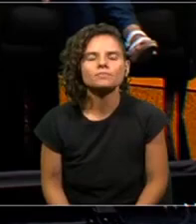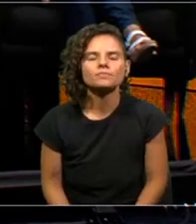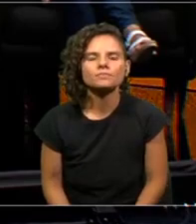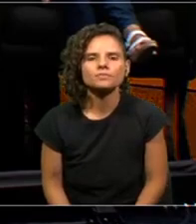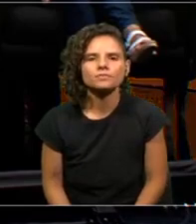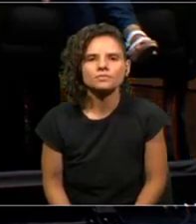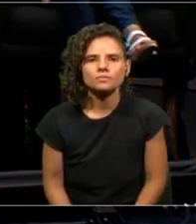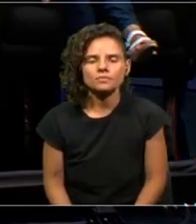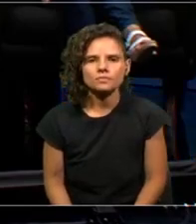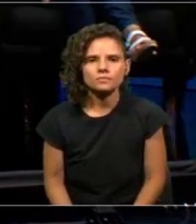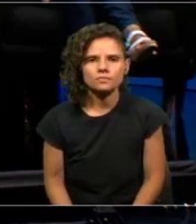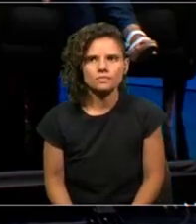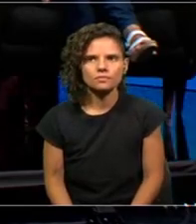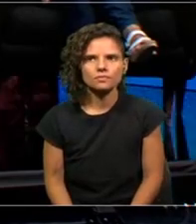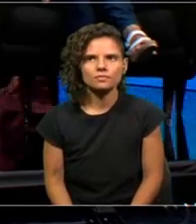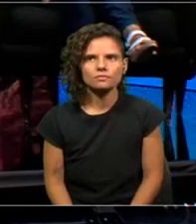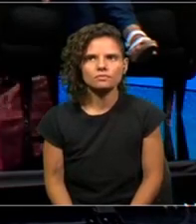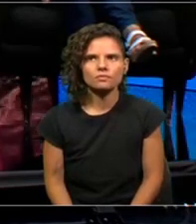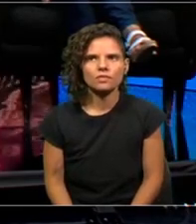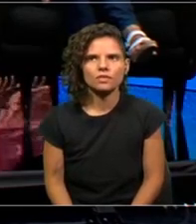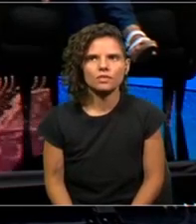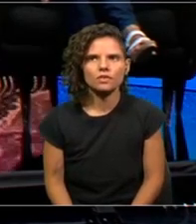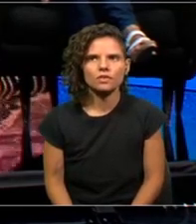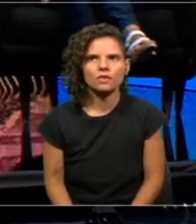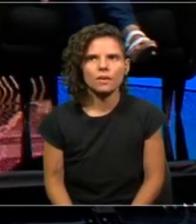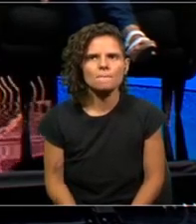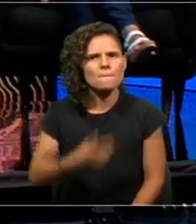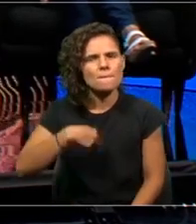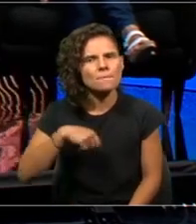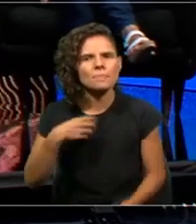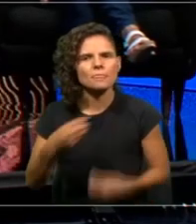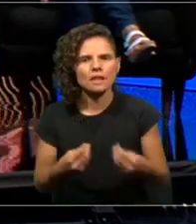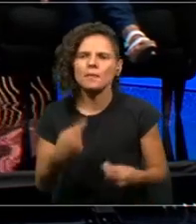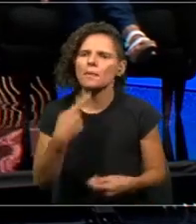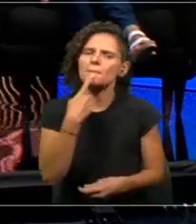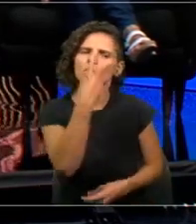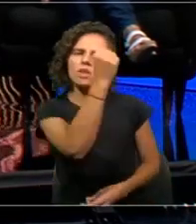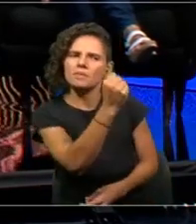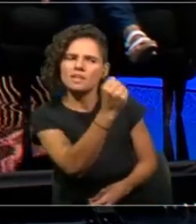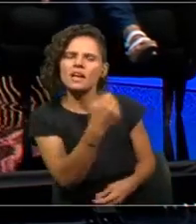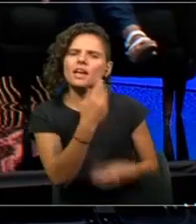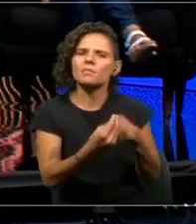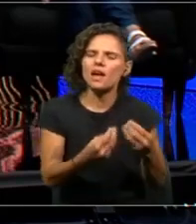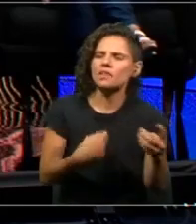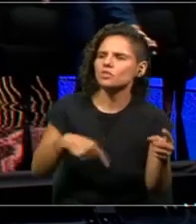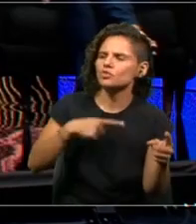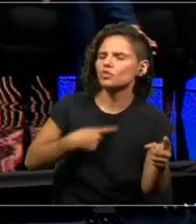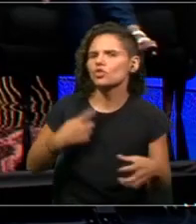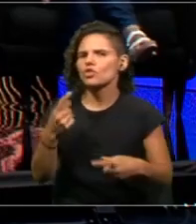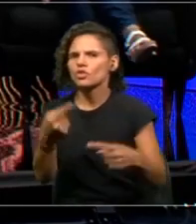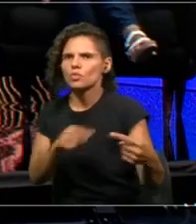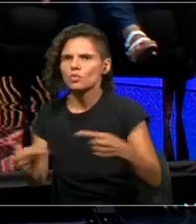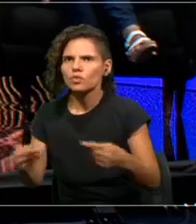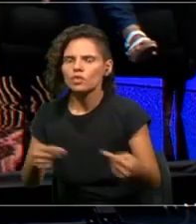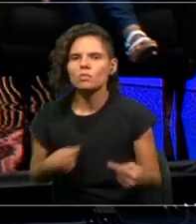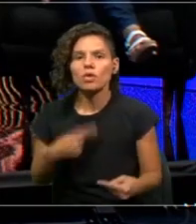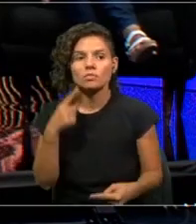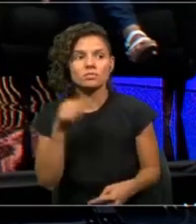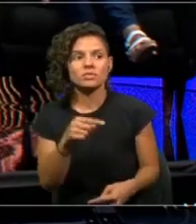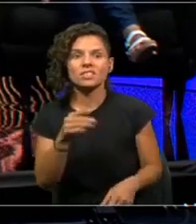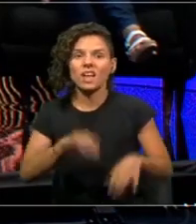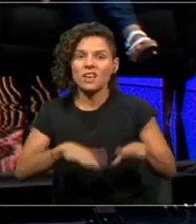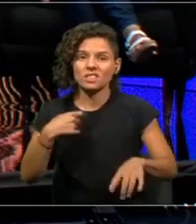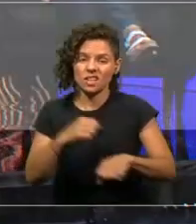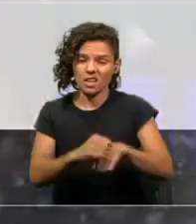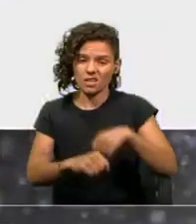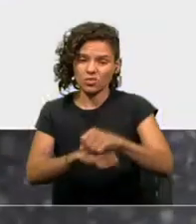nos pasa, y se ha discutido, le han preguntado al presidente Piñera, oye, pero ¿y no será que lo que falta es un cambio estructural?